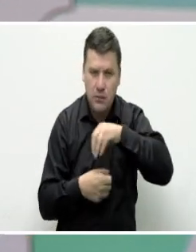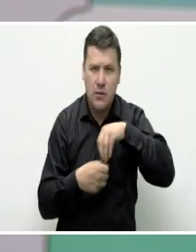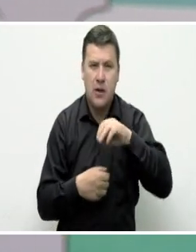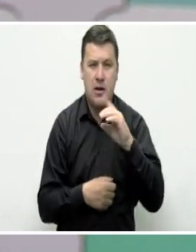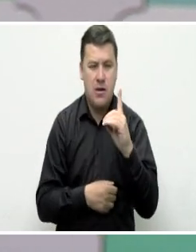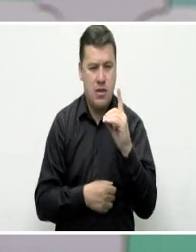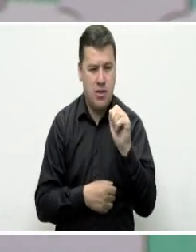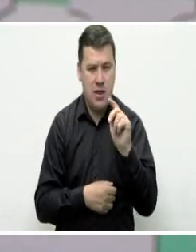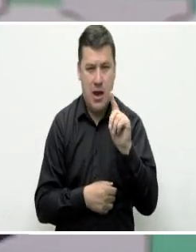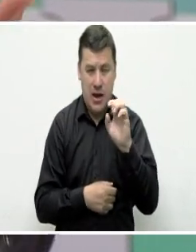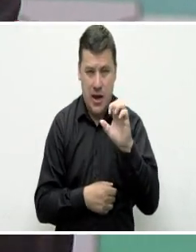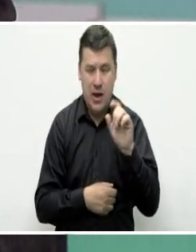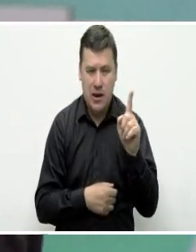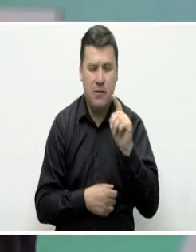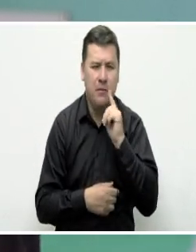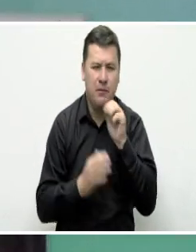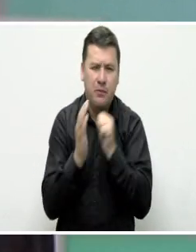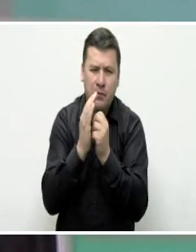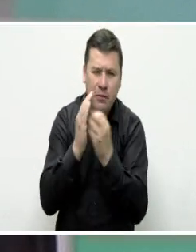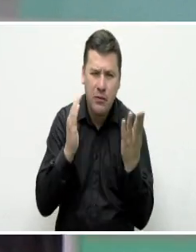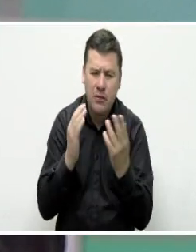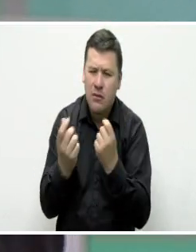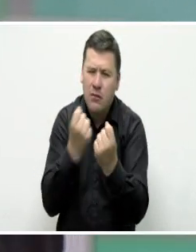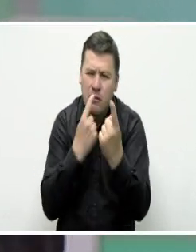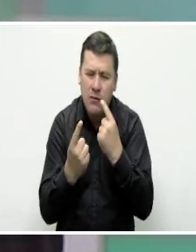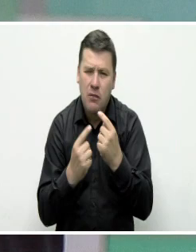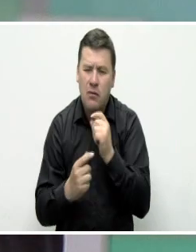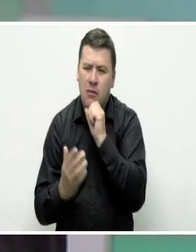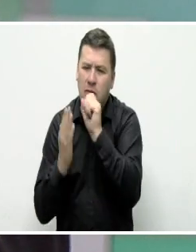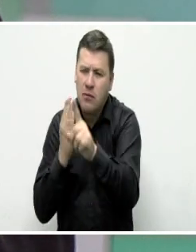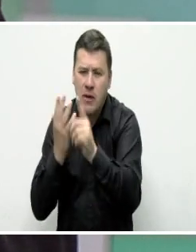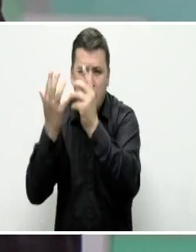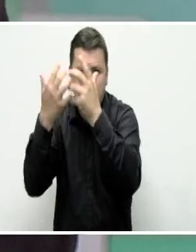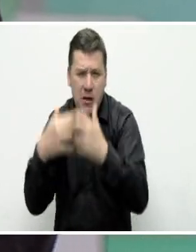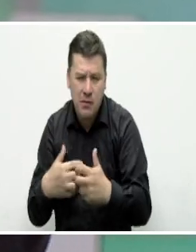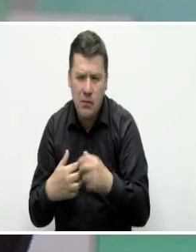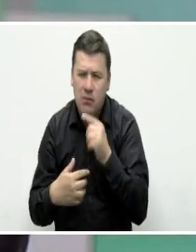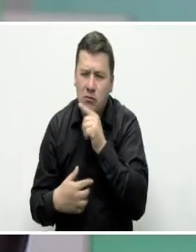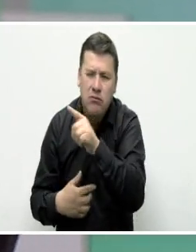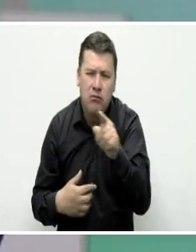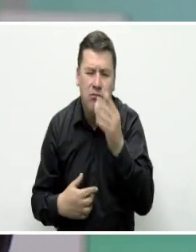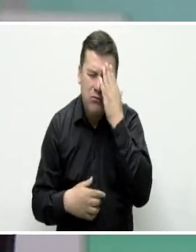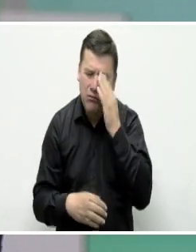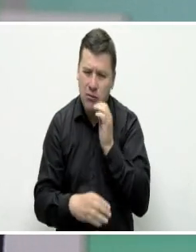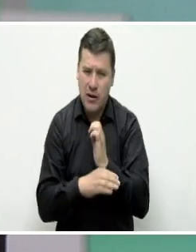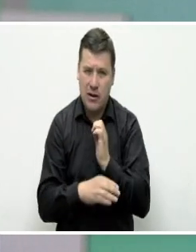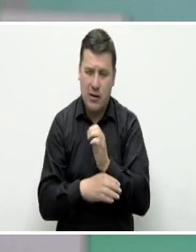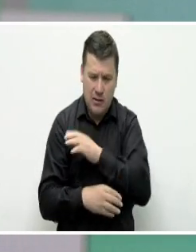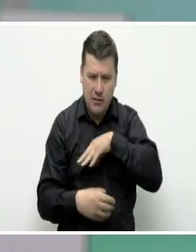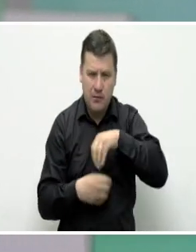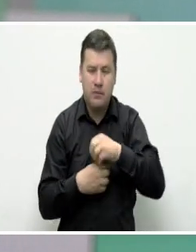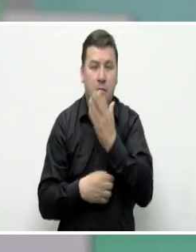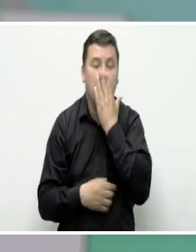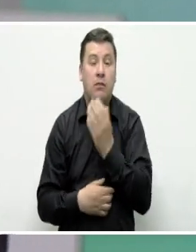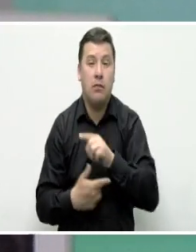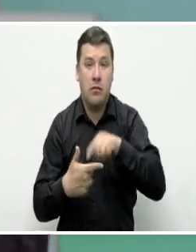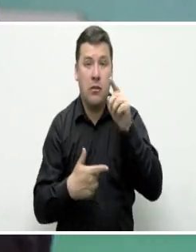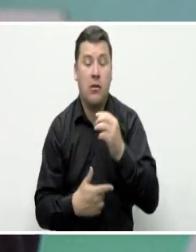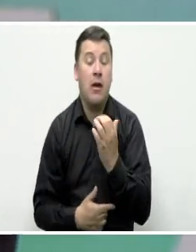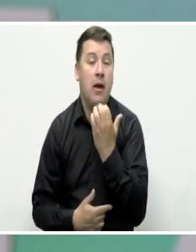DANE, como encuestas ciudadanas y encuestas de empresarios. Y queremos mostrarles las cifras. Por ejemplo,